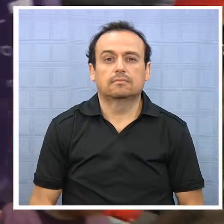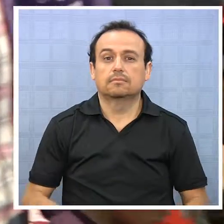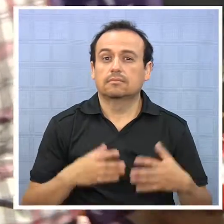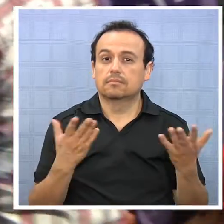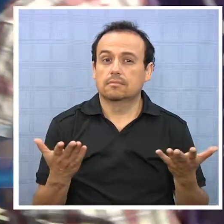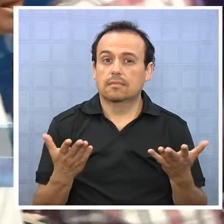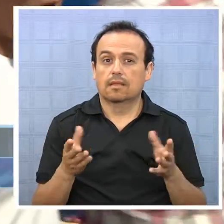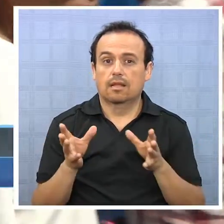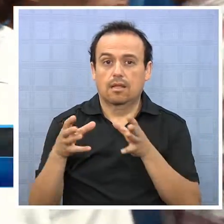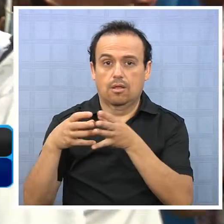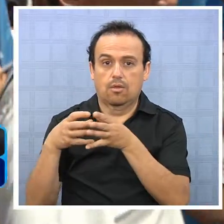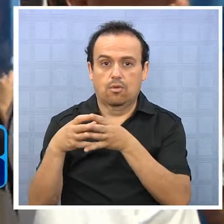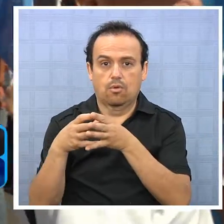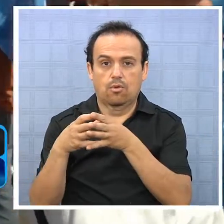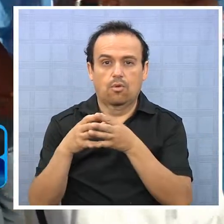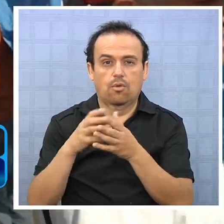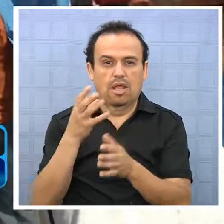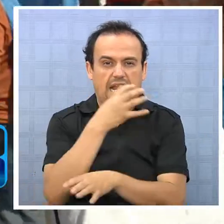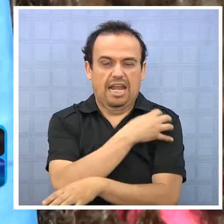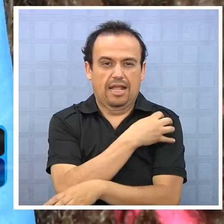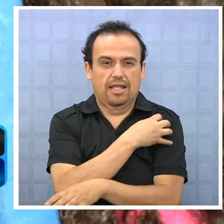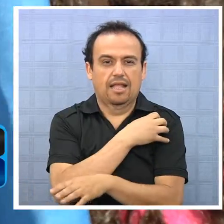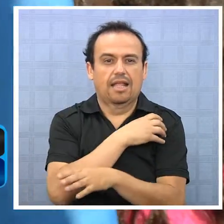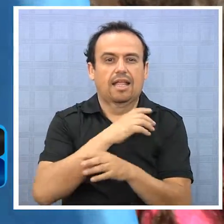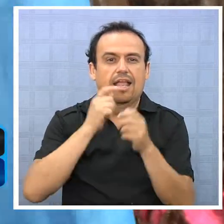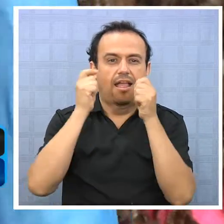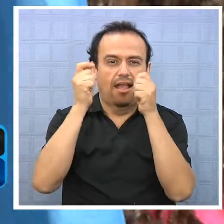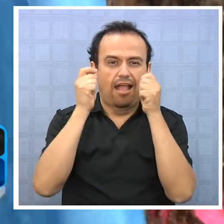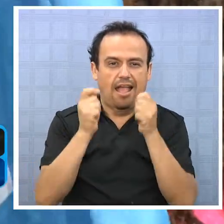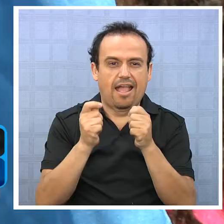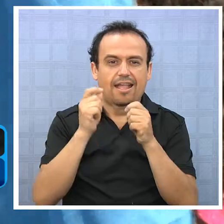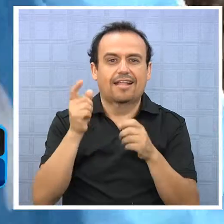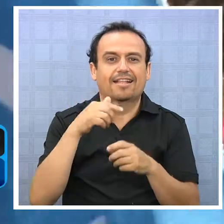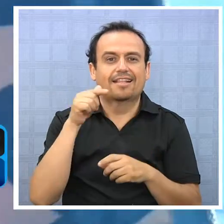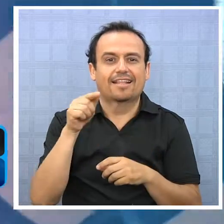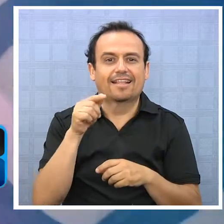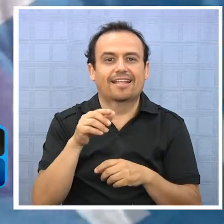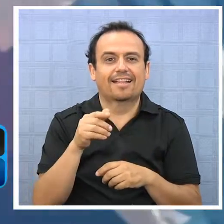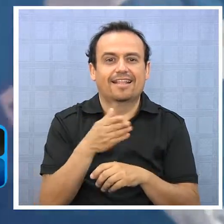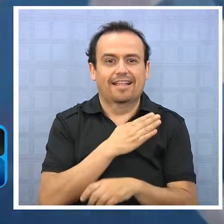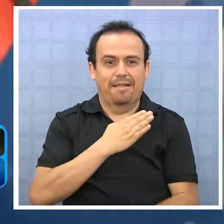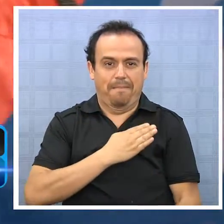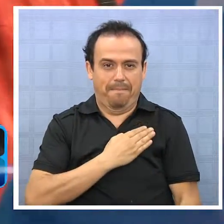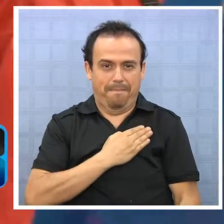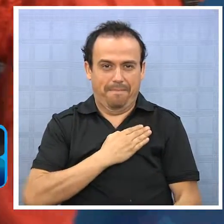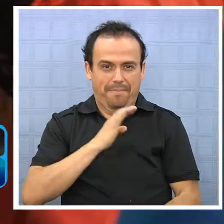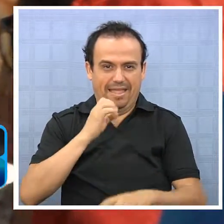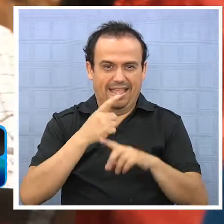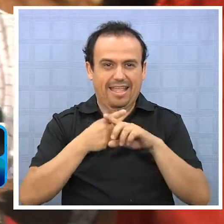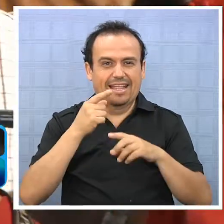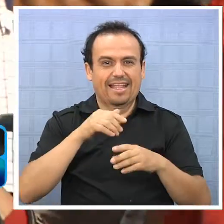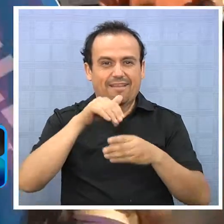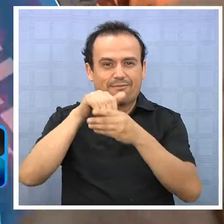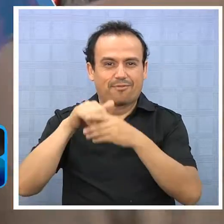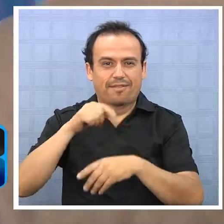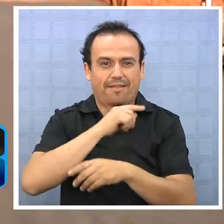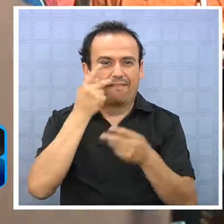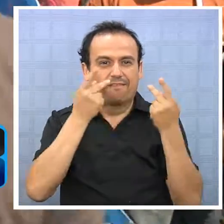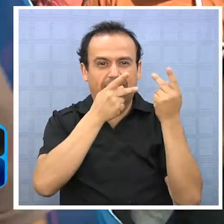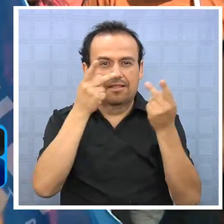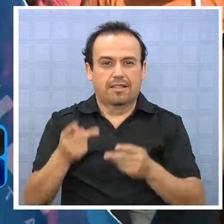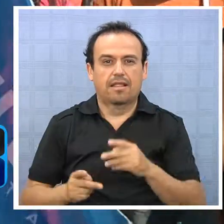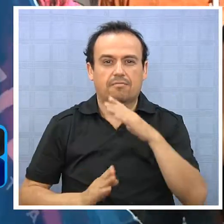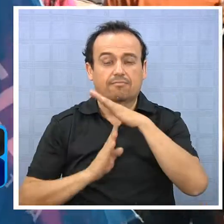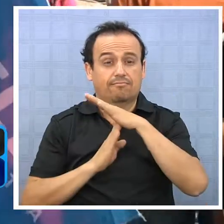Aunque El Comando regional continúa en las calles realizando Campaña en pro de la precandidata presidencial Michel bachelet la visita de esta la región deberá